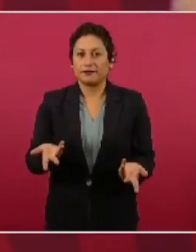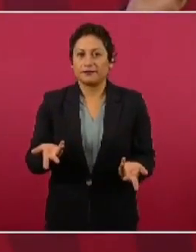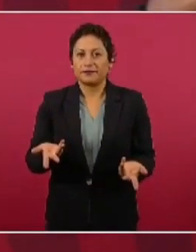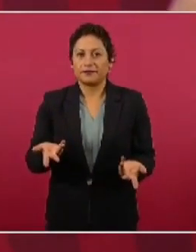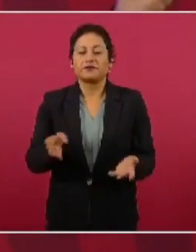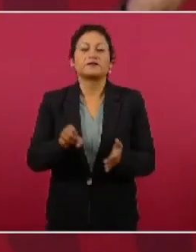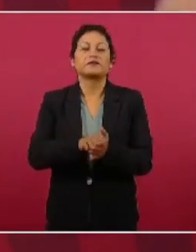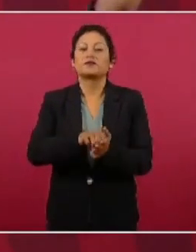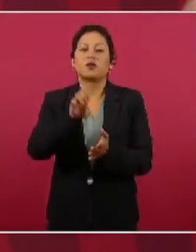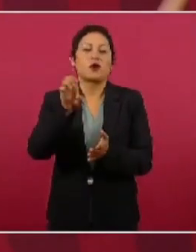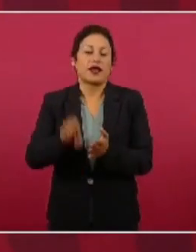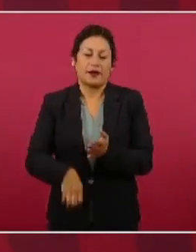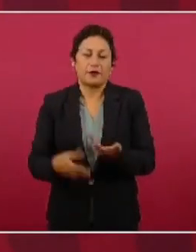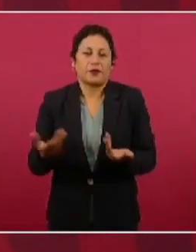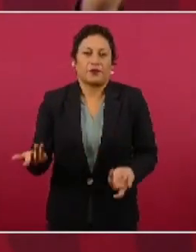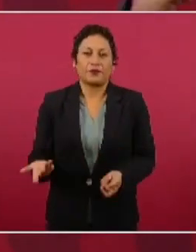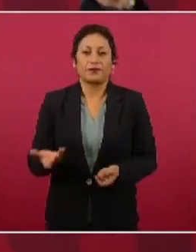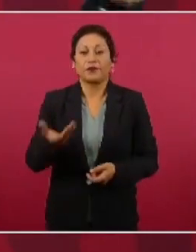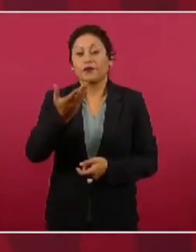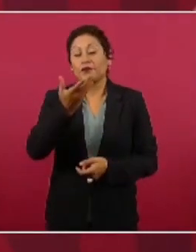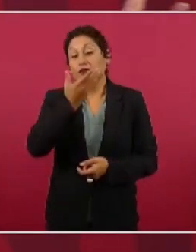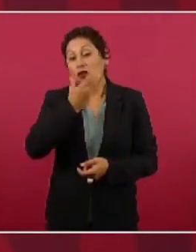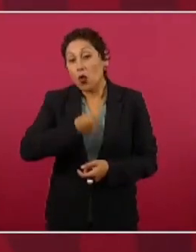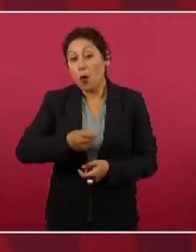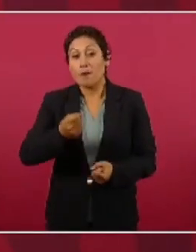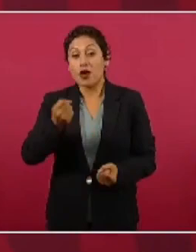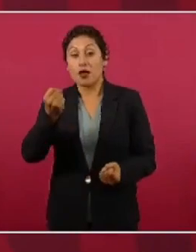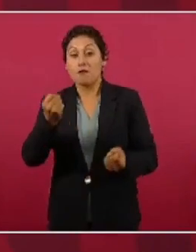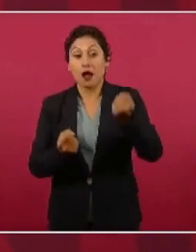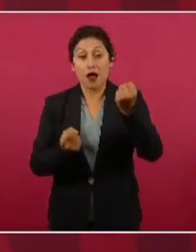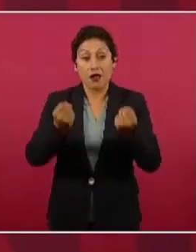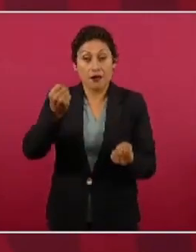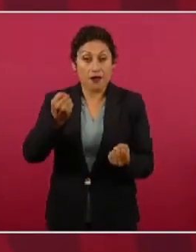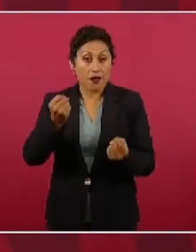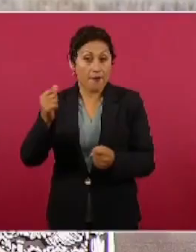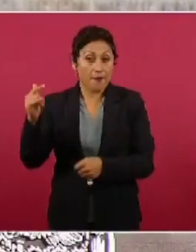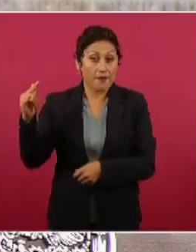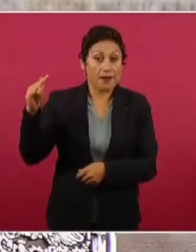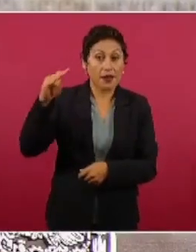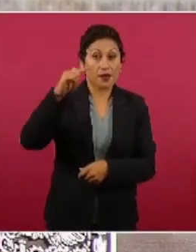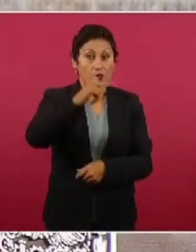piloto de Aeroméxico, que me consta